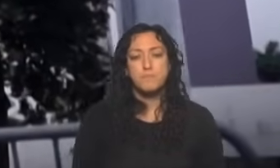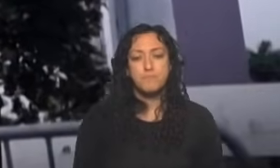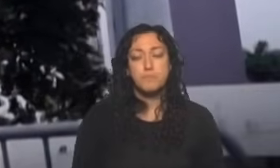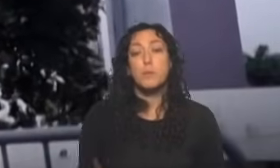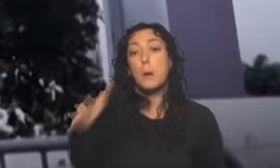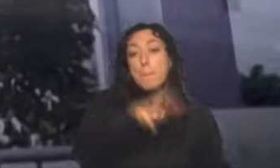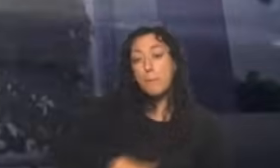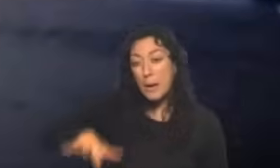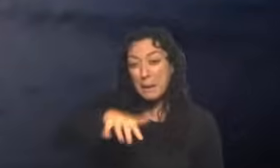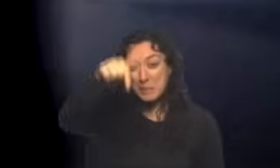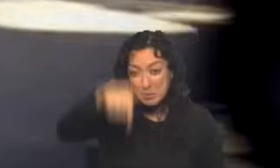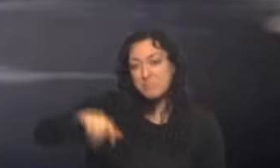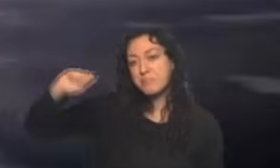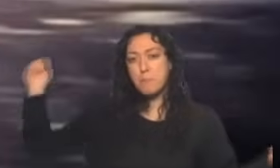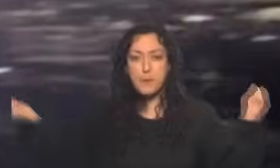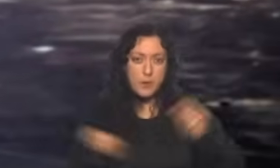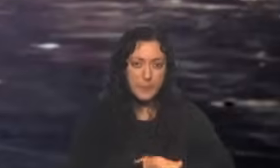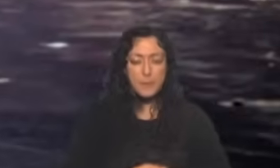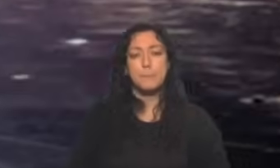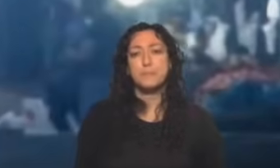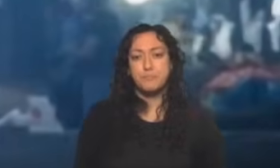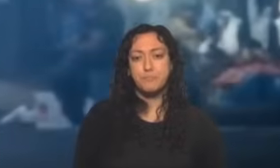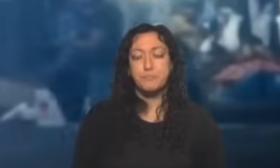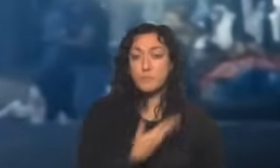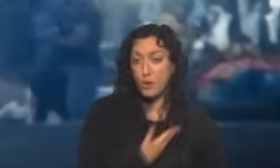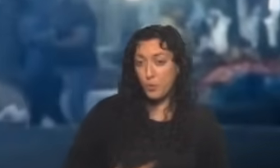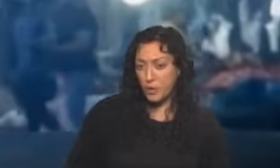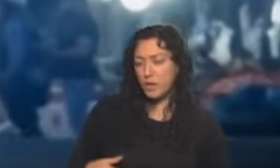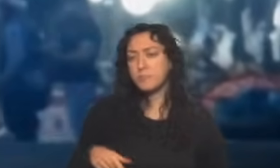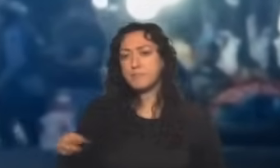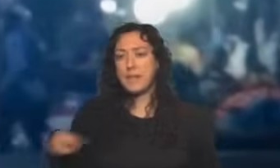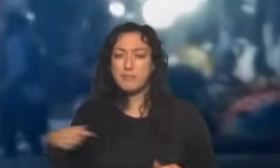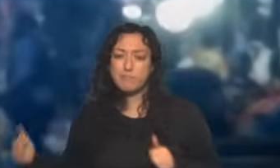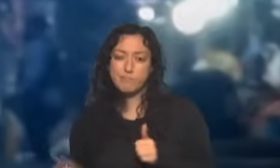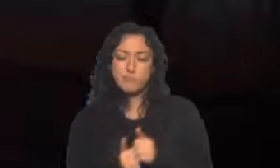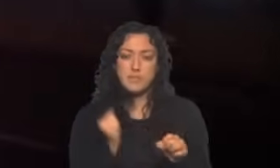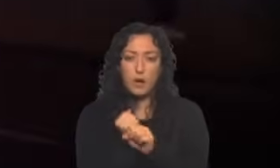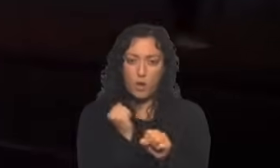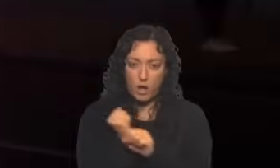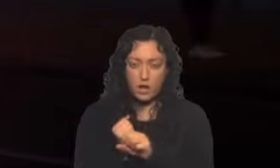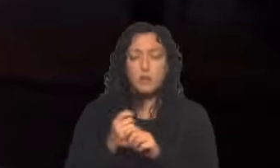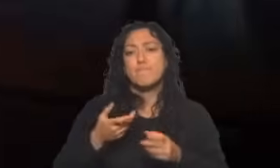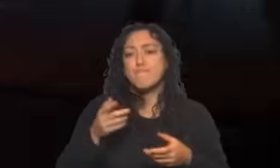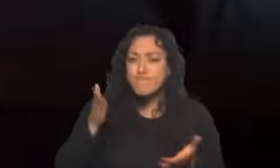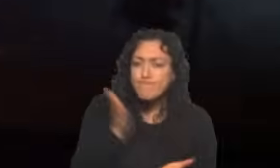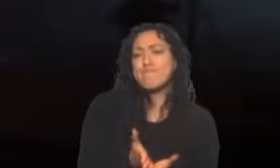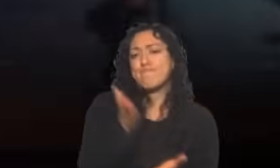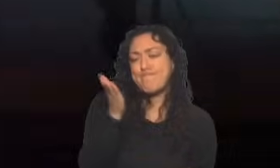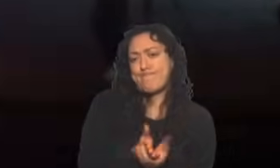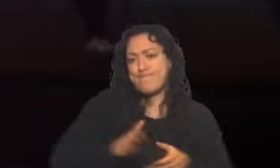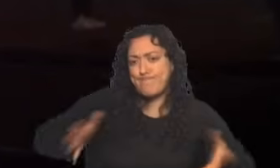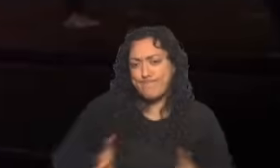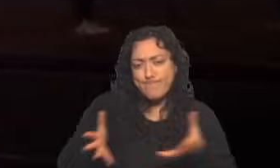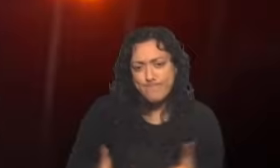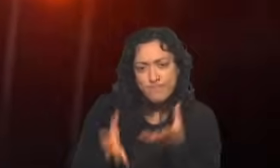está cabreado! Durante esa administración, el presidente electo de Panamá impulsó políticas de mano dura contra las protestas